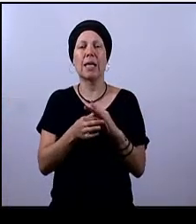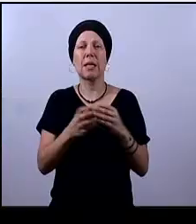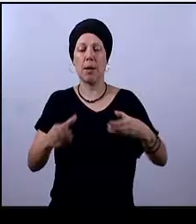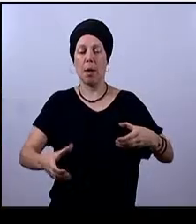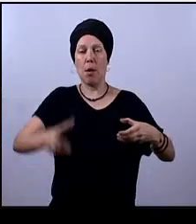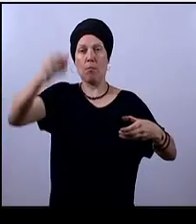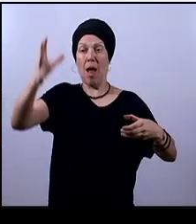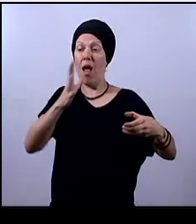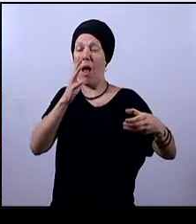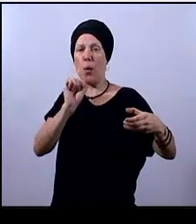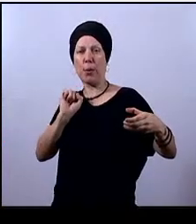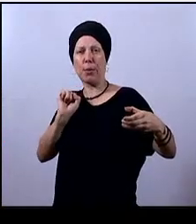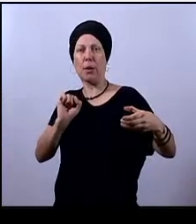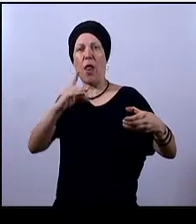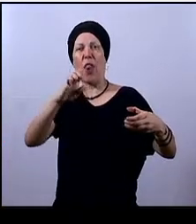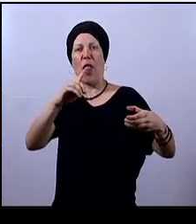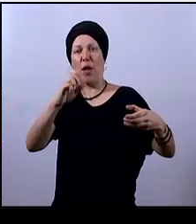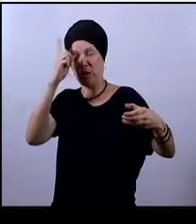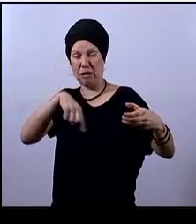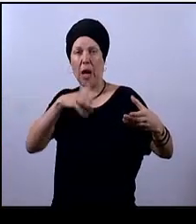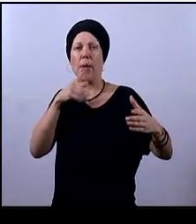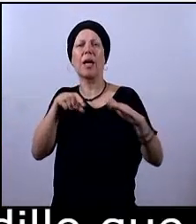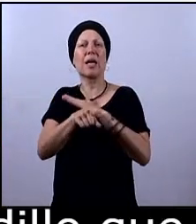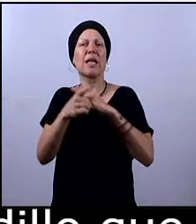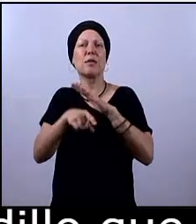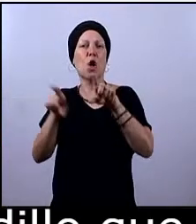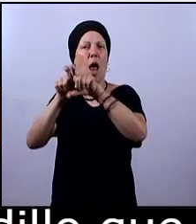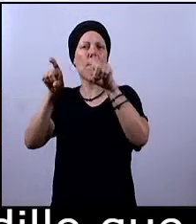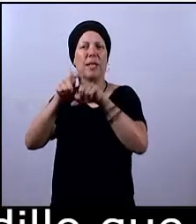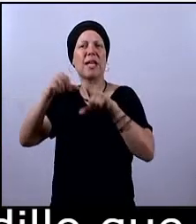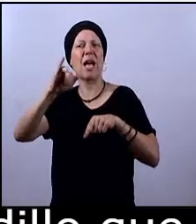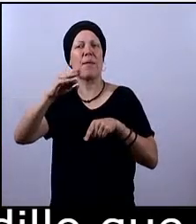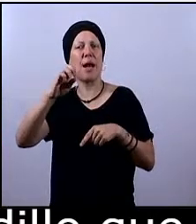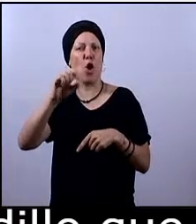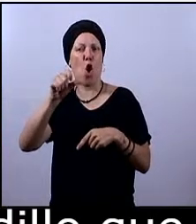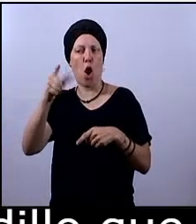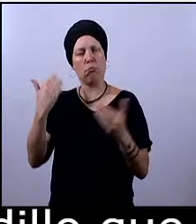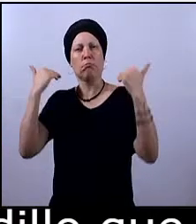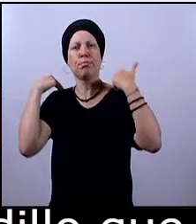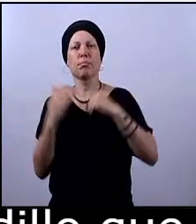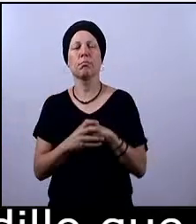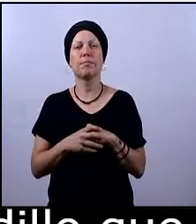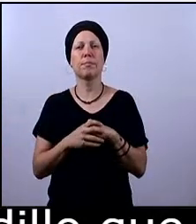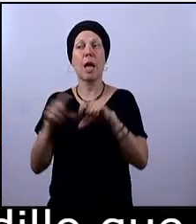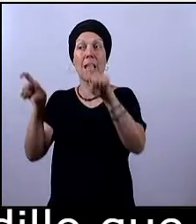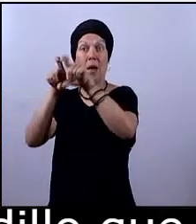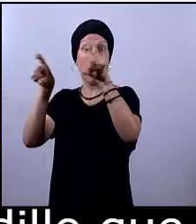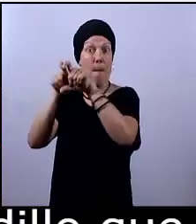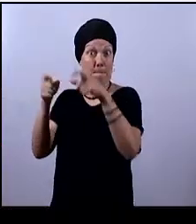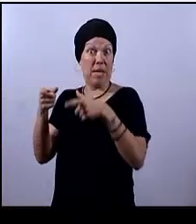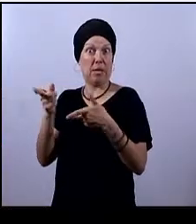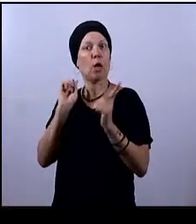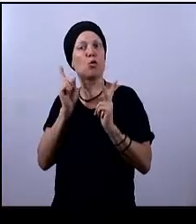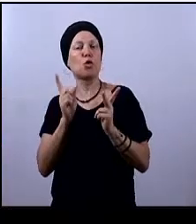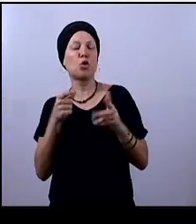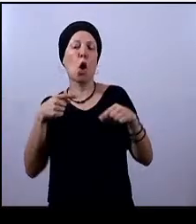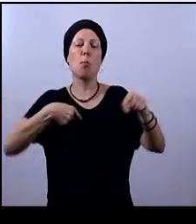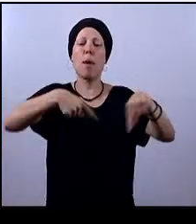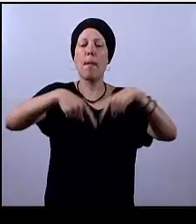de Cedillo, que, como también saben, gestiona Iberdrola. La compañía solamente permite el